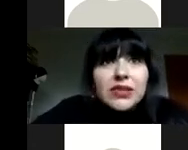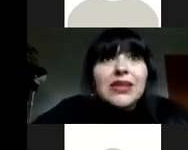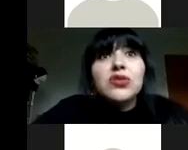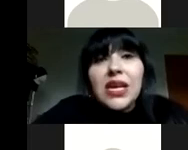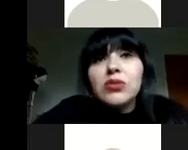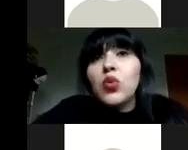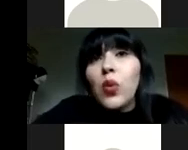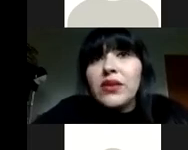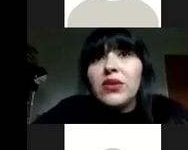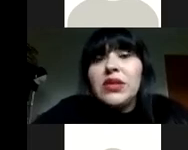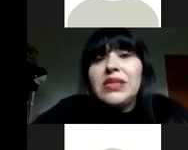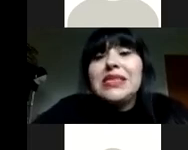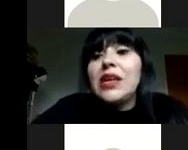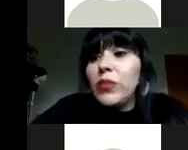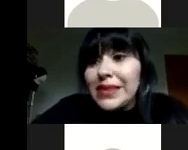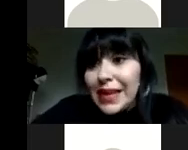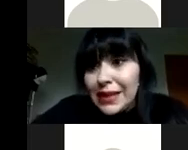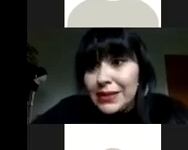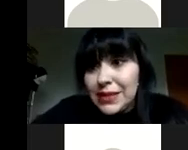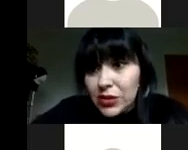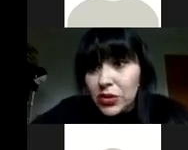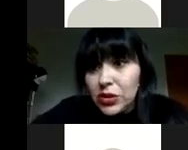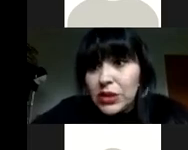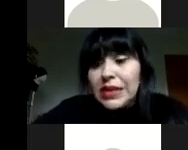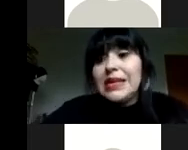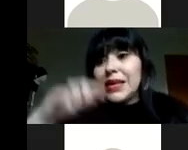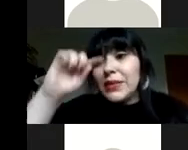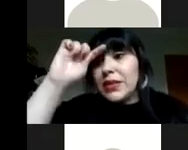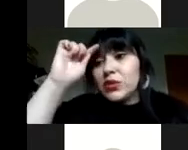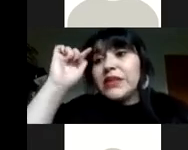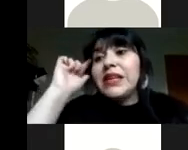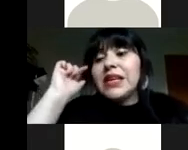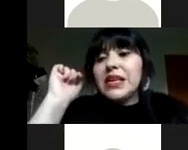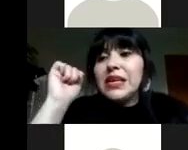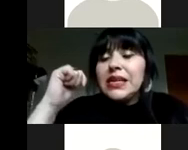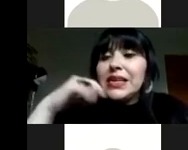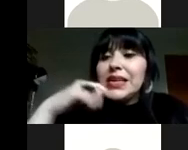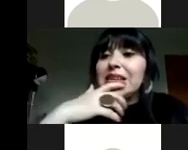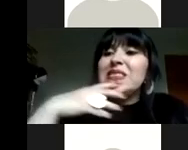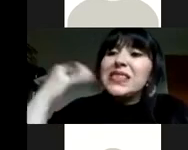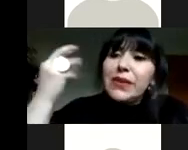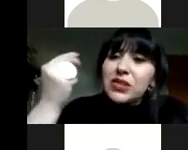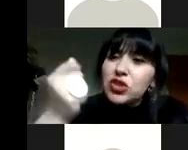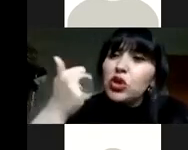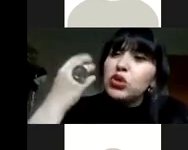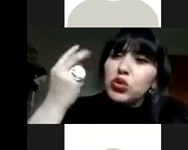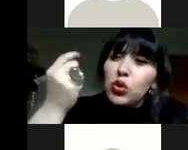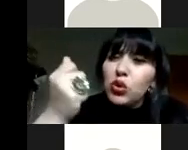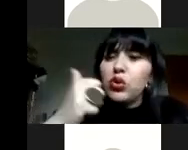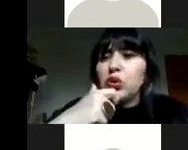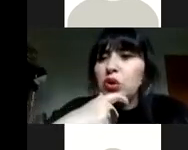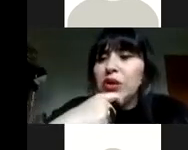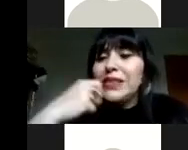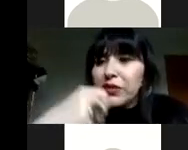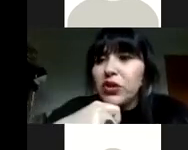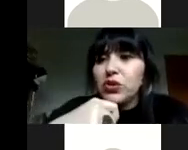síntomas asociados a su cuadro de salud mental, ¿cierto? Es altamente posible que se sienta más ansioso,